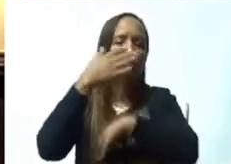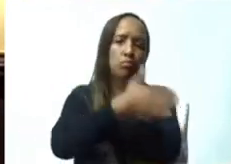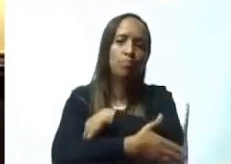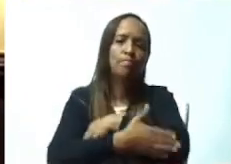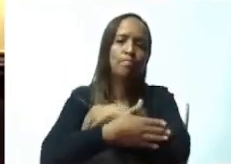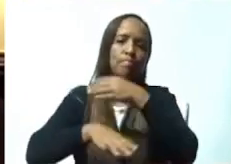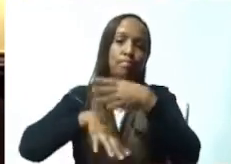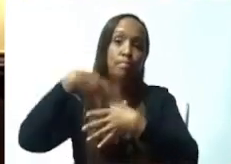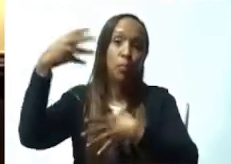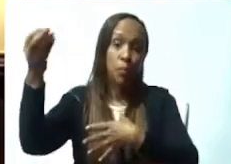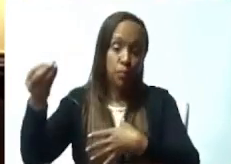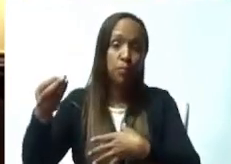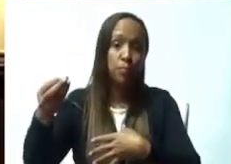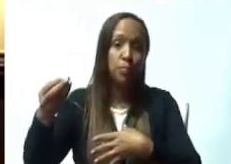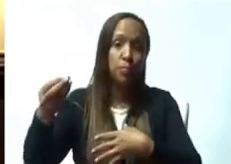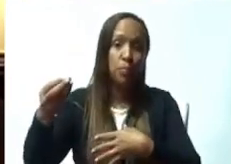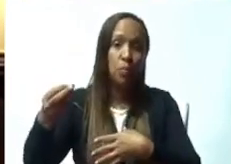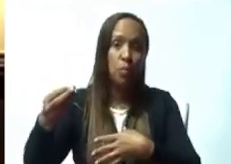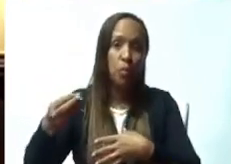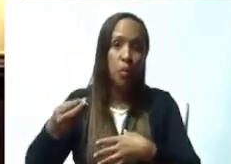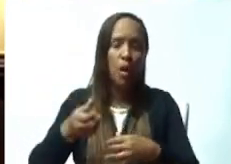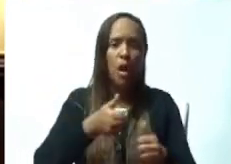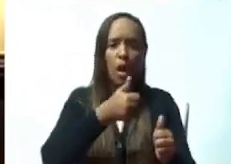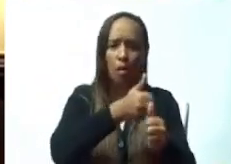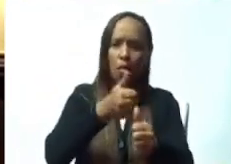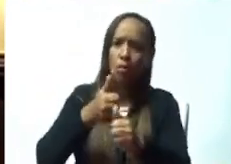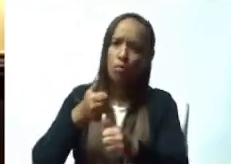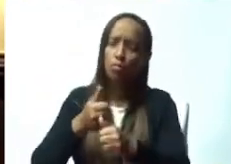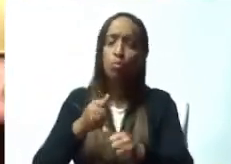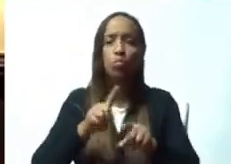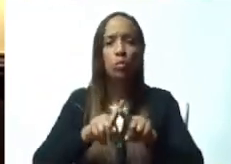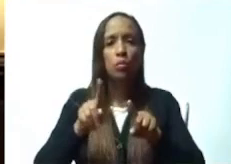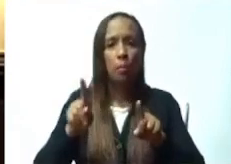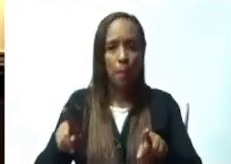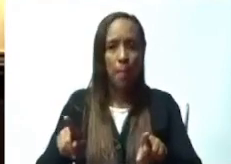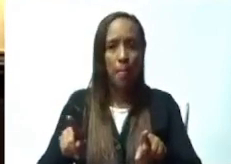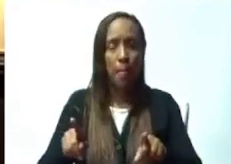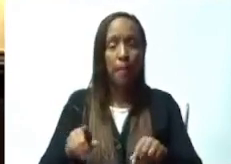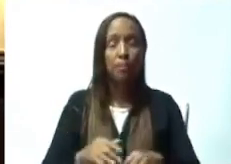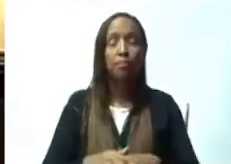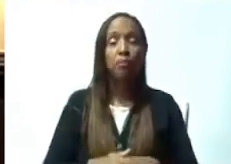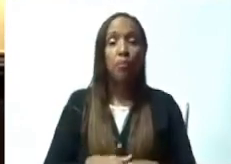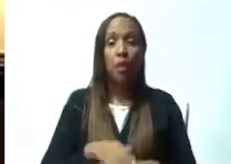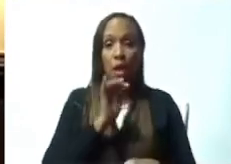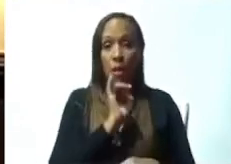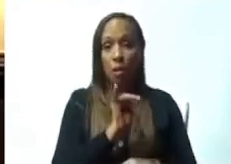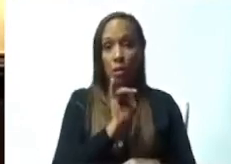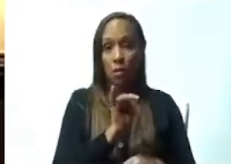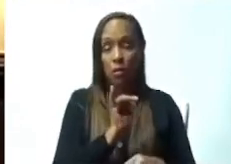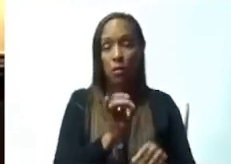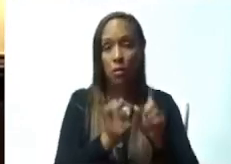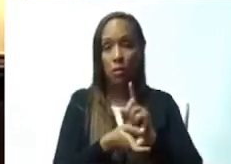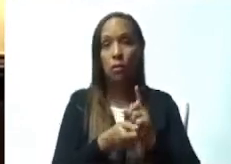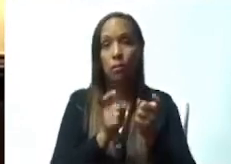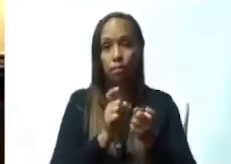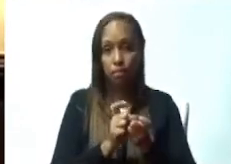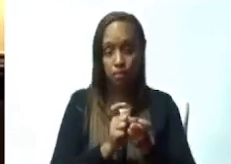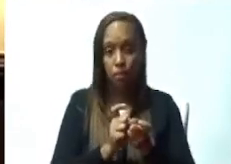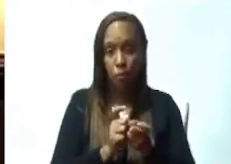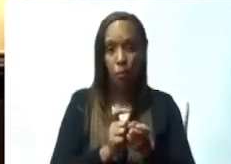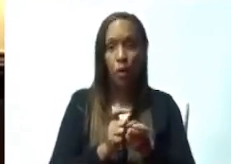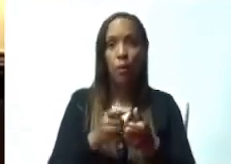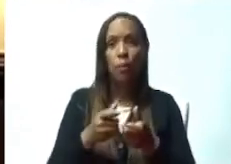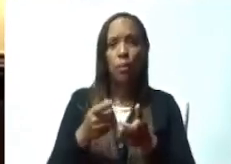correspondientes para cada caso. Esta propuesta de modificación ha sido consensuada con el bloque del Partido de la